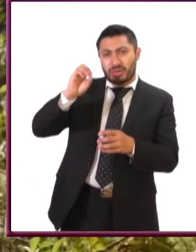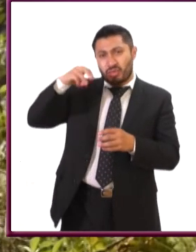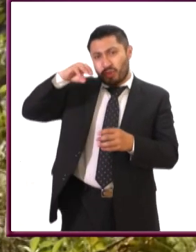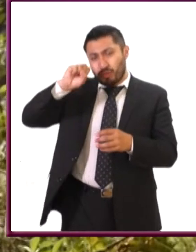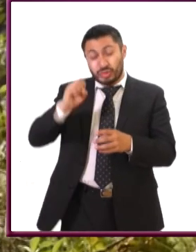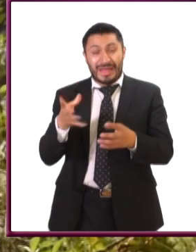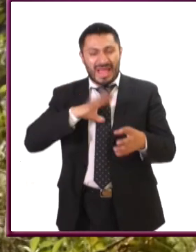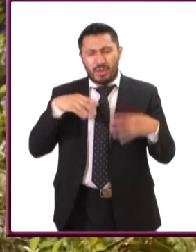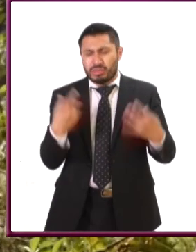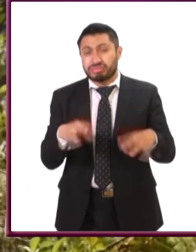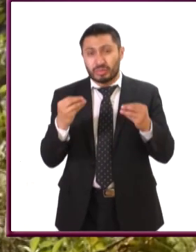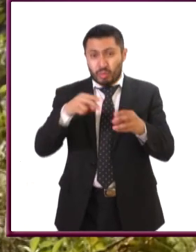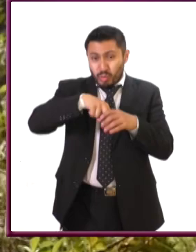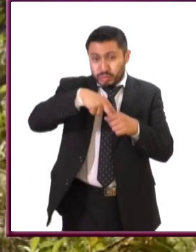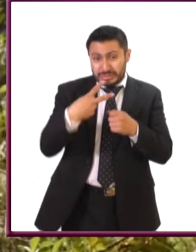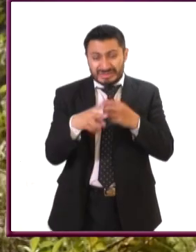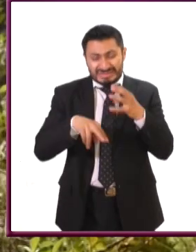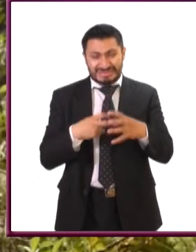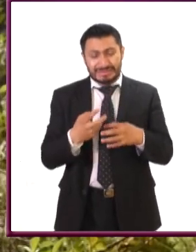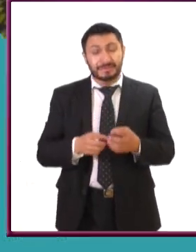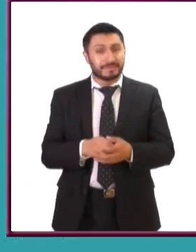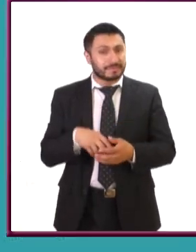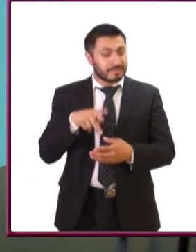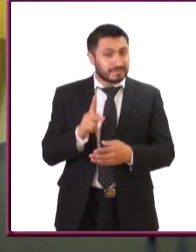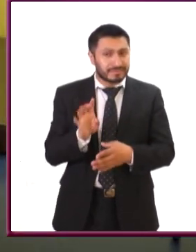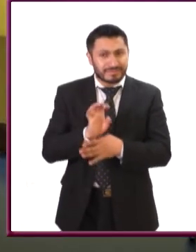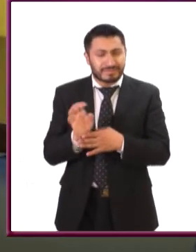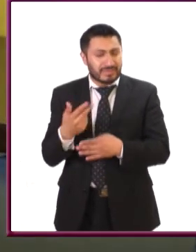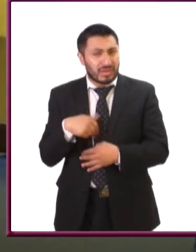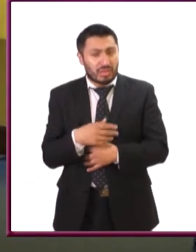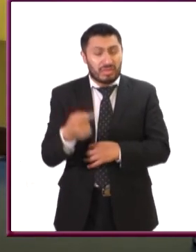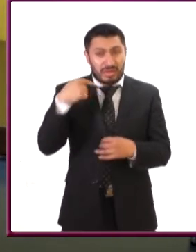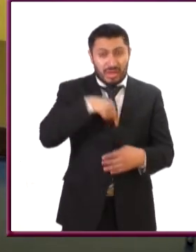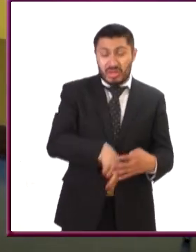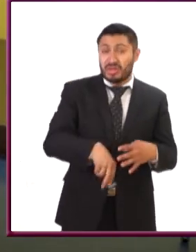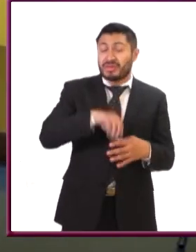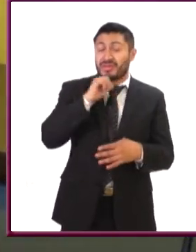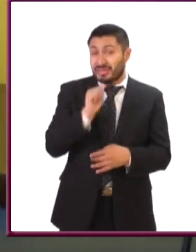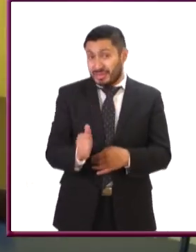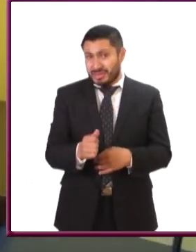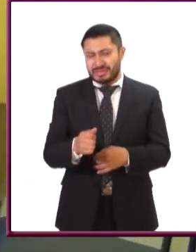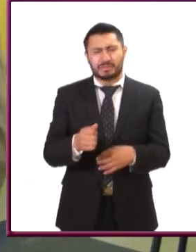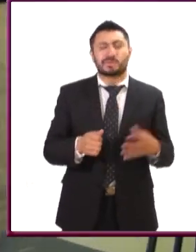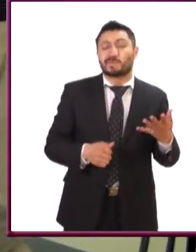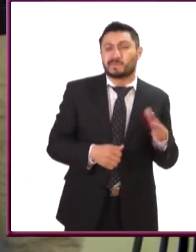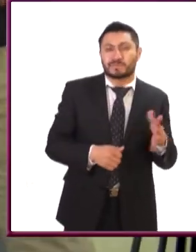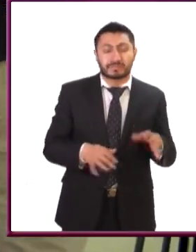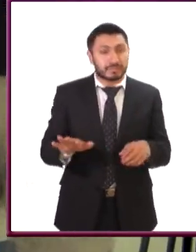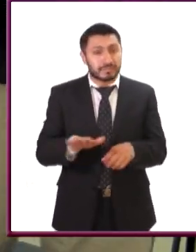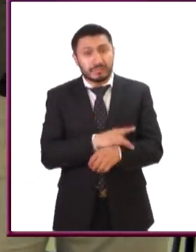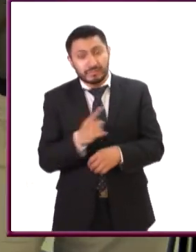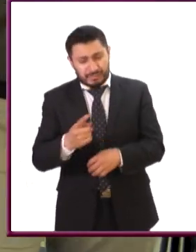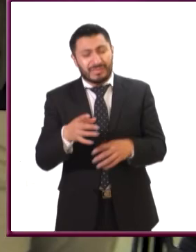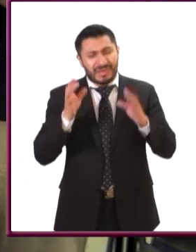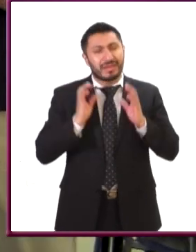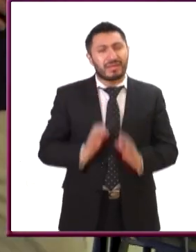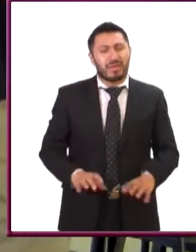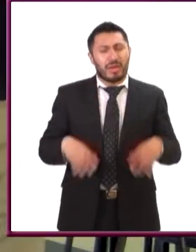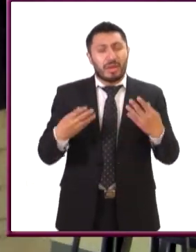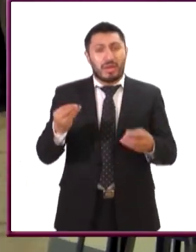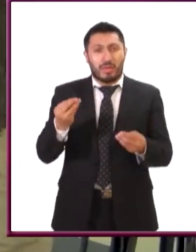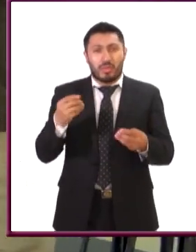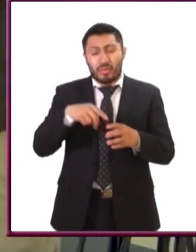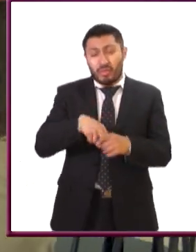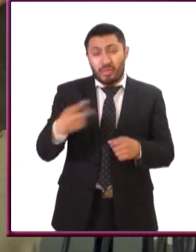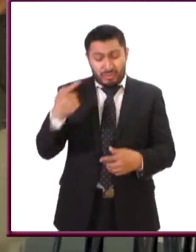átomos, existe mucho vacío. Pero entonces, ¿estamos hechos de nada? Más o menos.